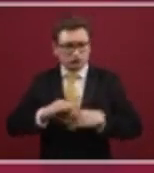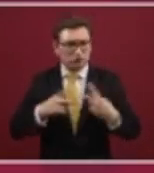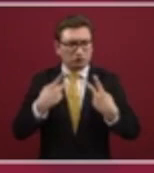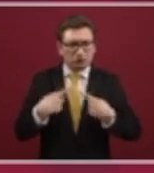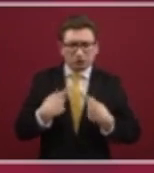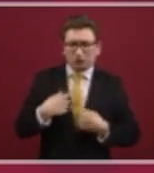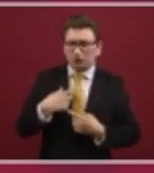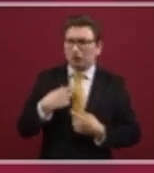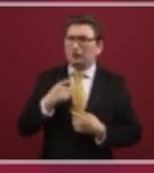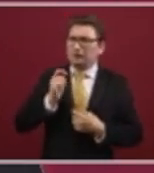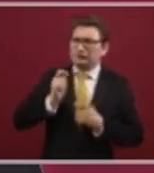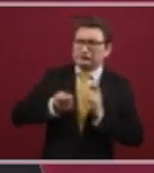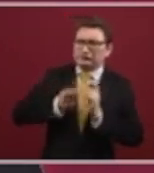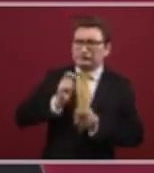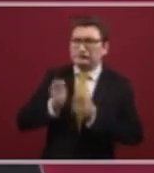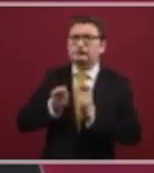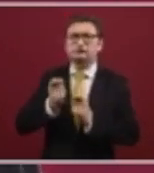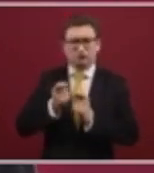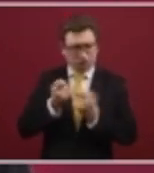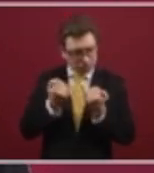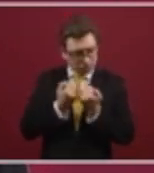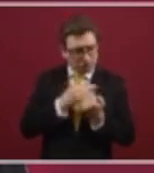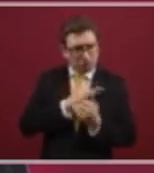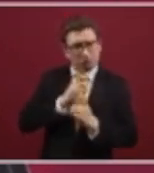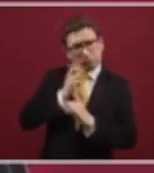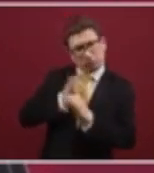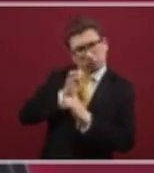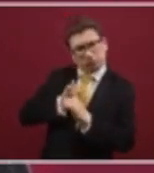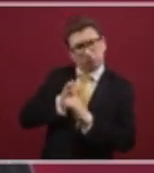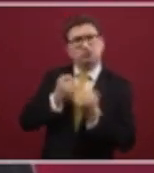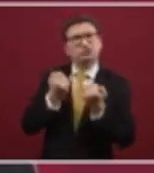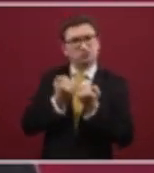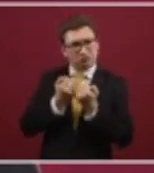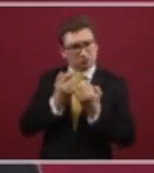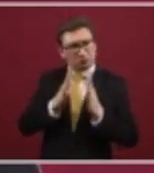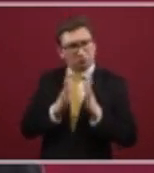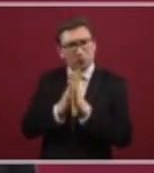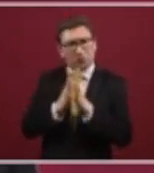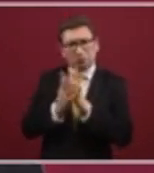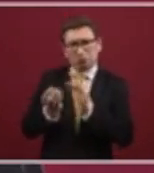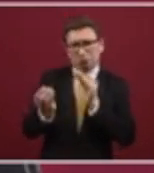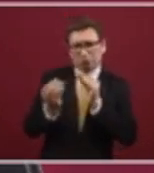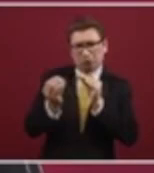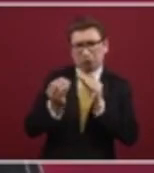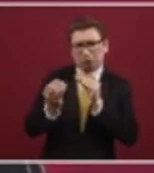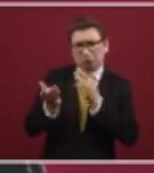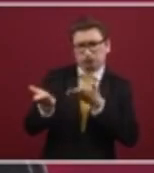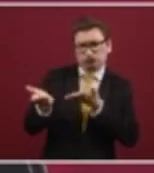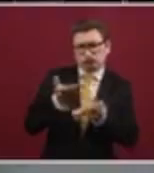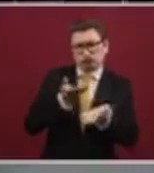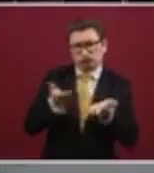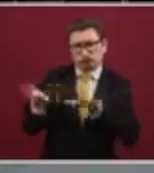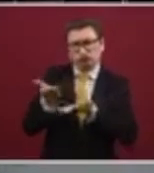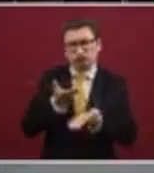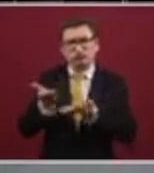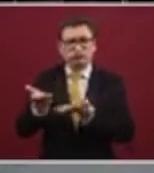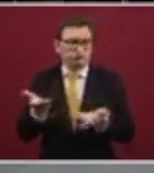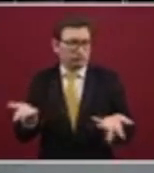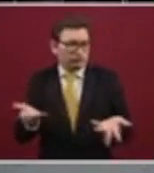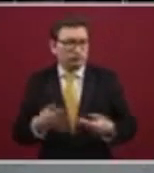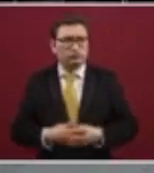participativa, que tengamos debates, que haya polémica y que